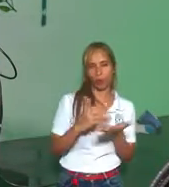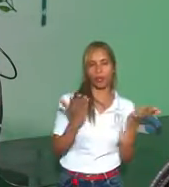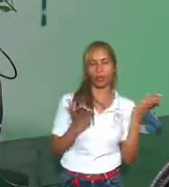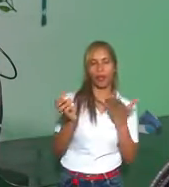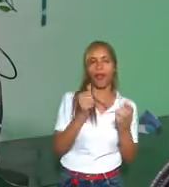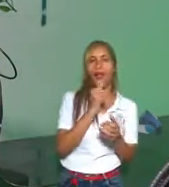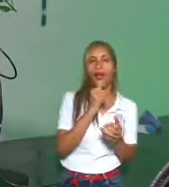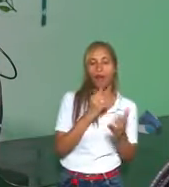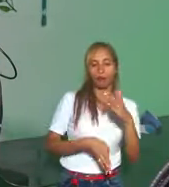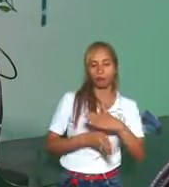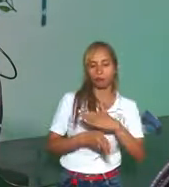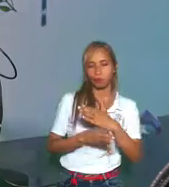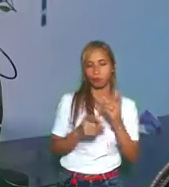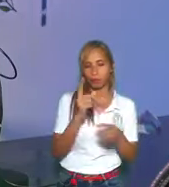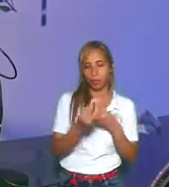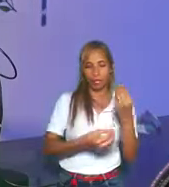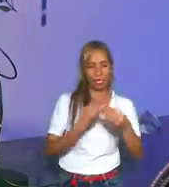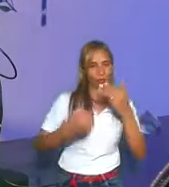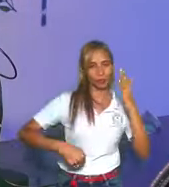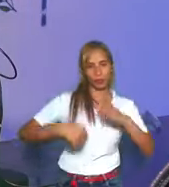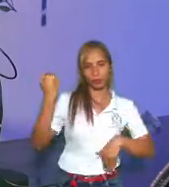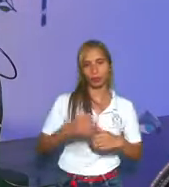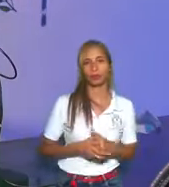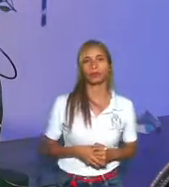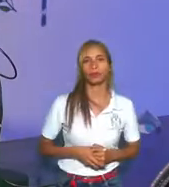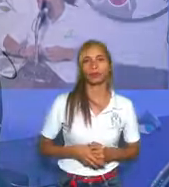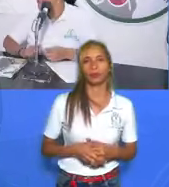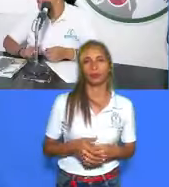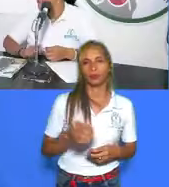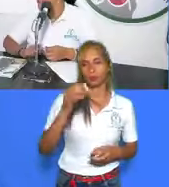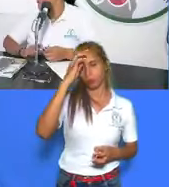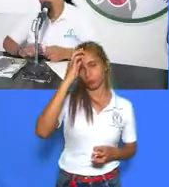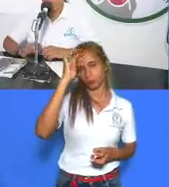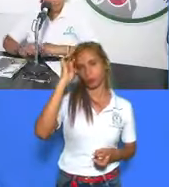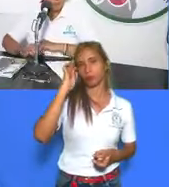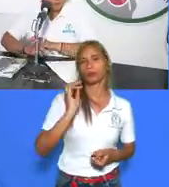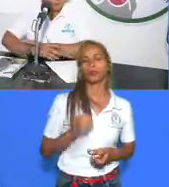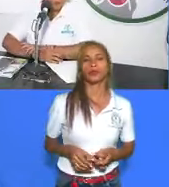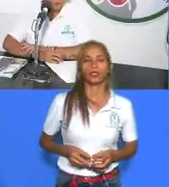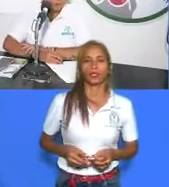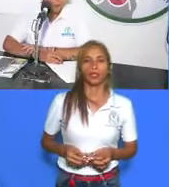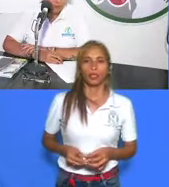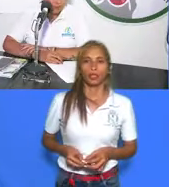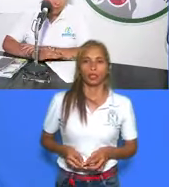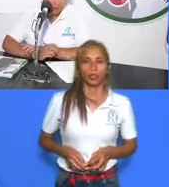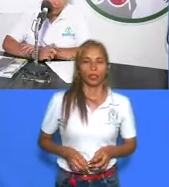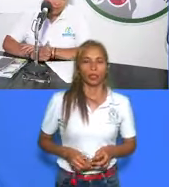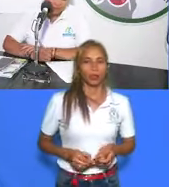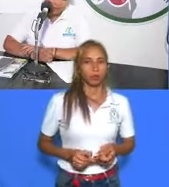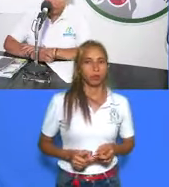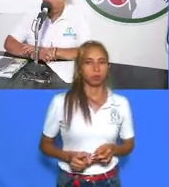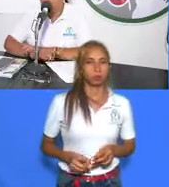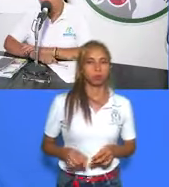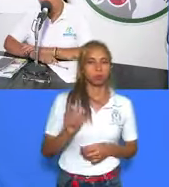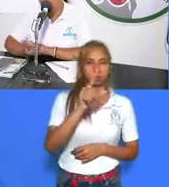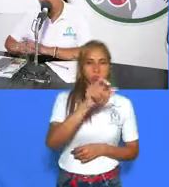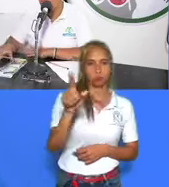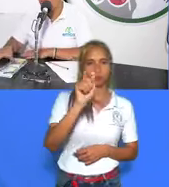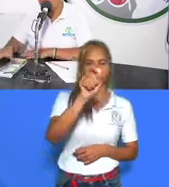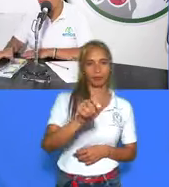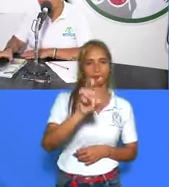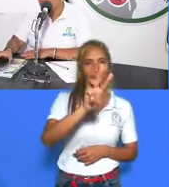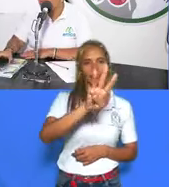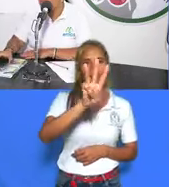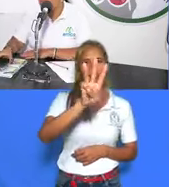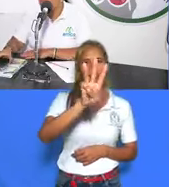realizarla pues de manera inmediata. Mónica, para que vayamos ya finalizando, 11:37 de la mañana,